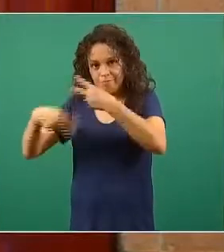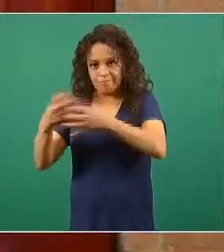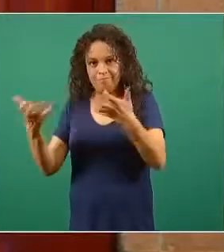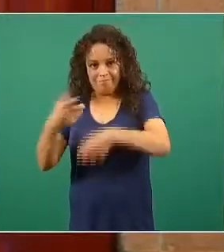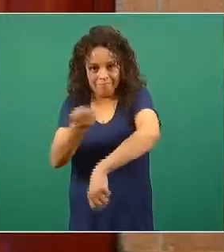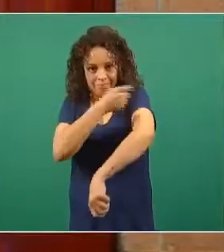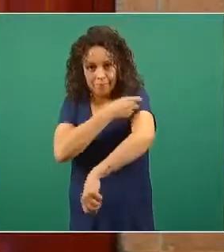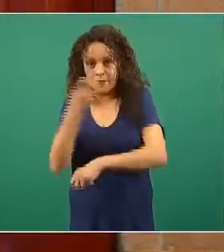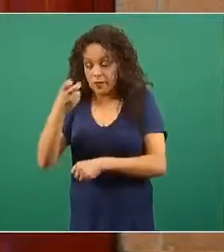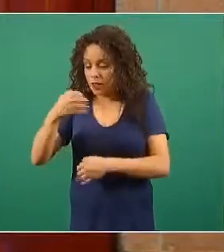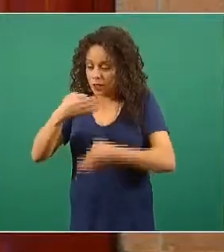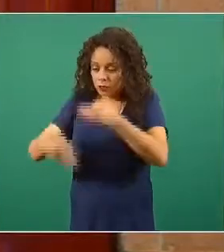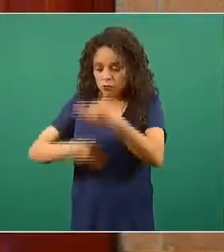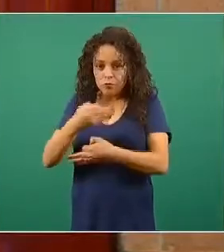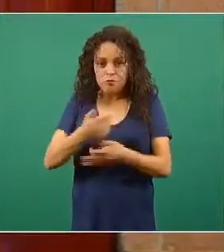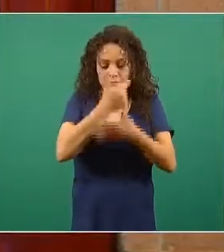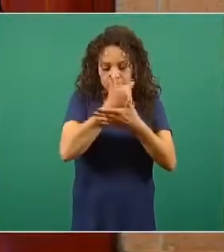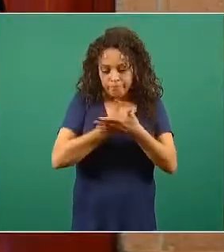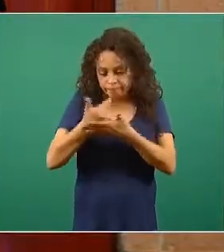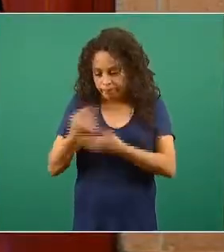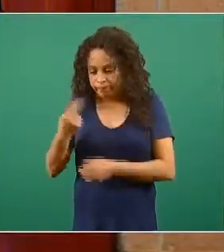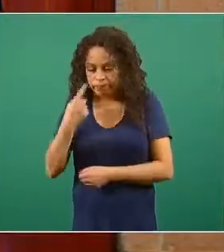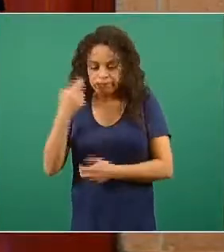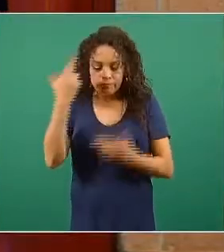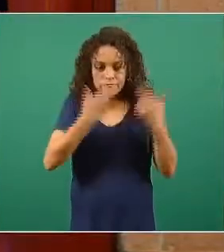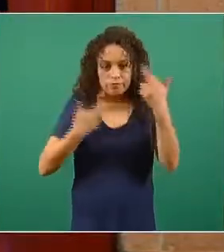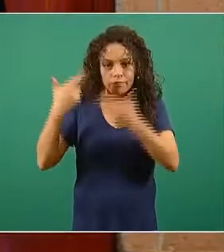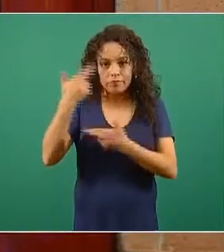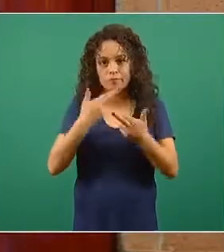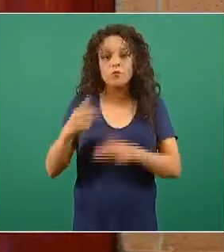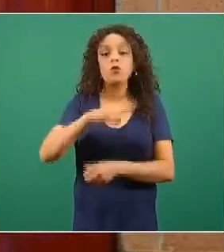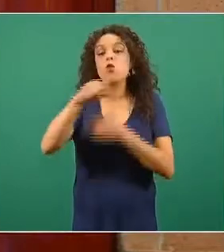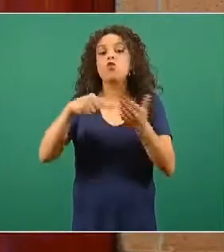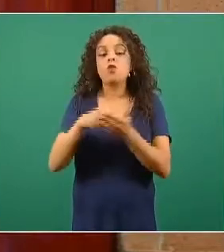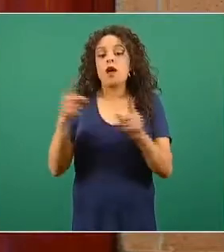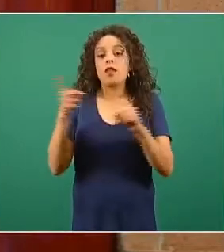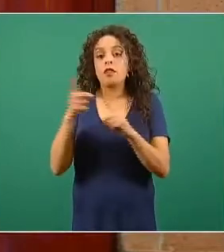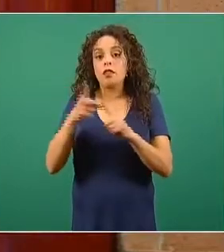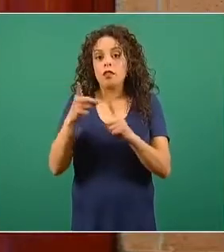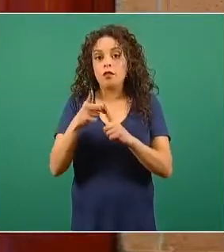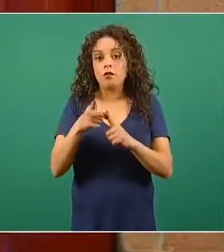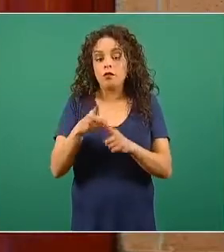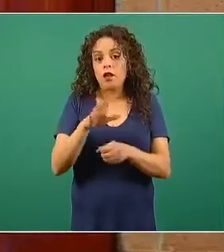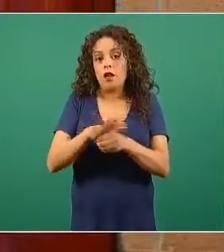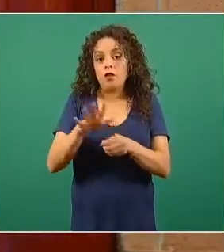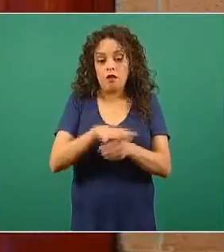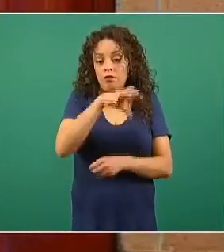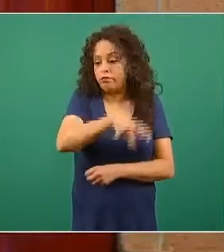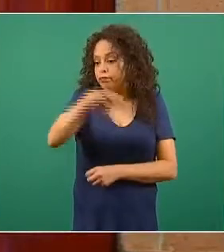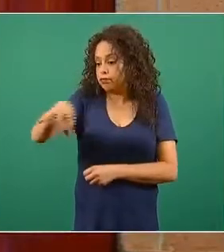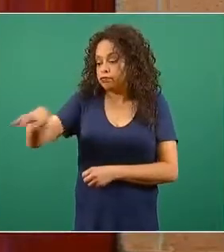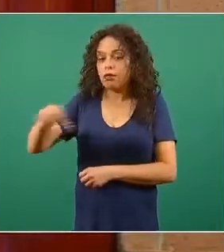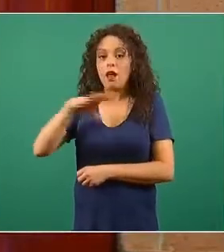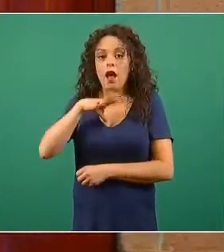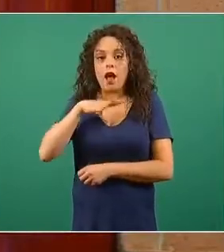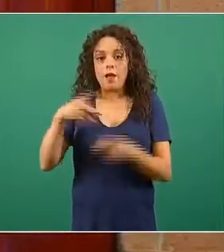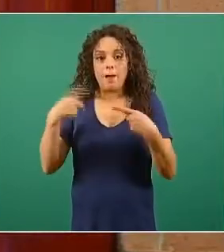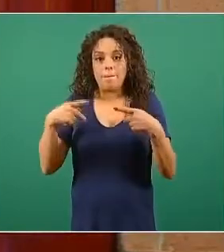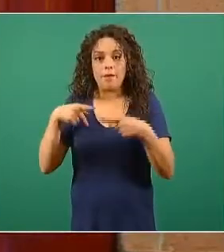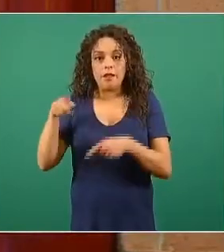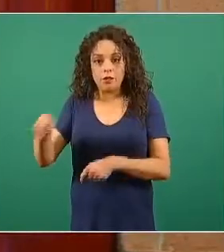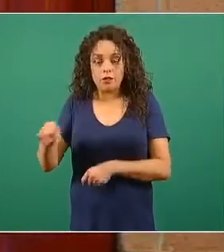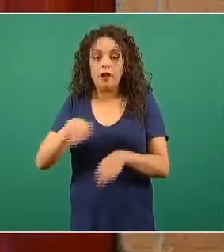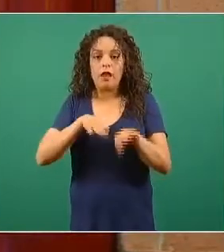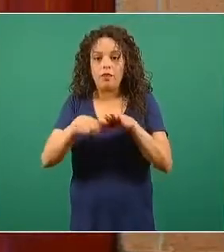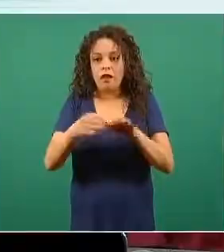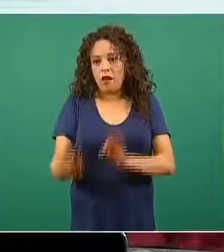conlleva poder llegar a todas las localidades en donde se identifica hay personal de salud de primera línea, es